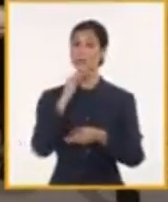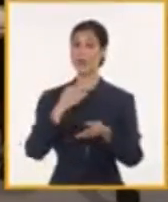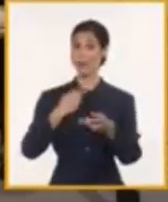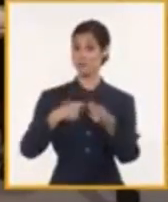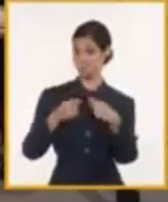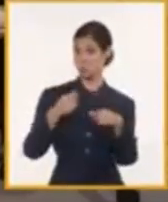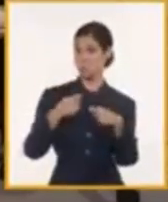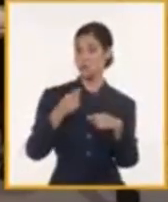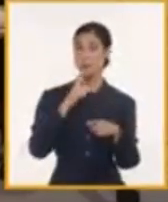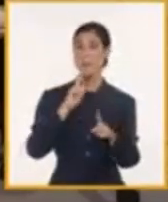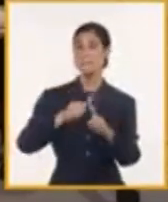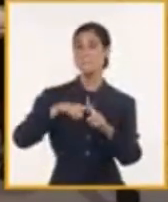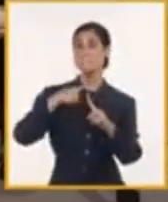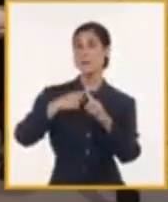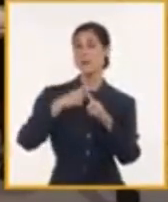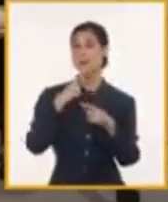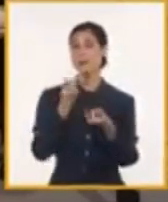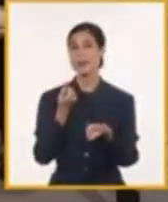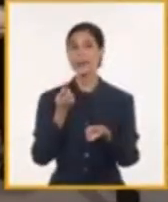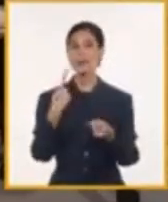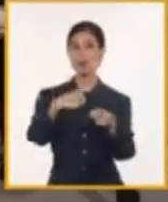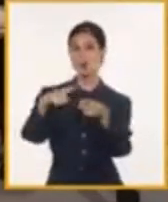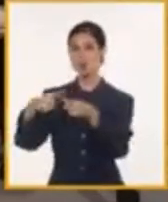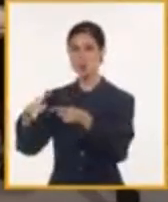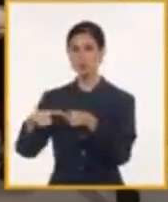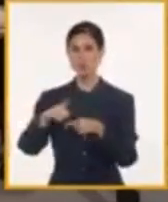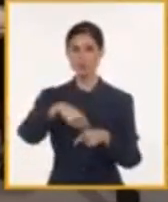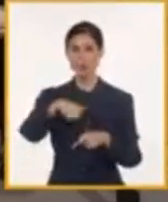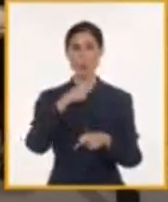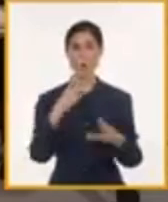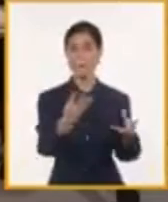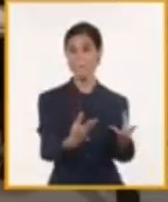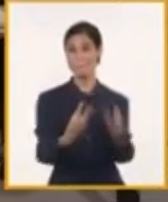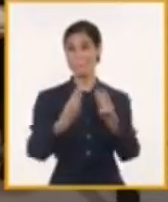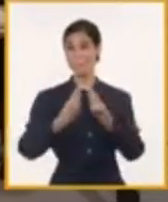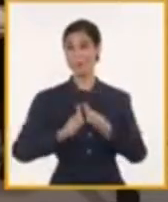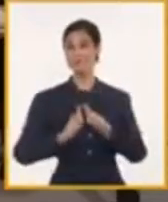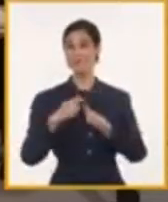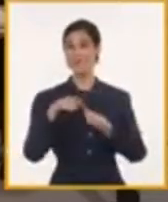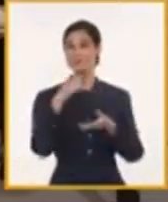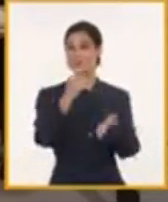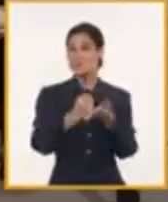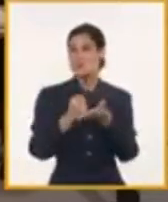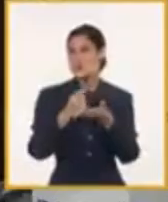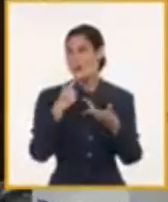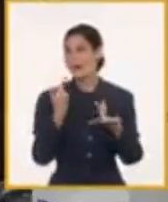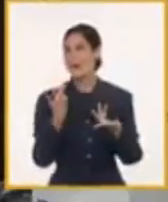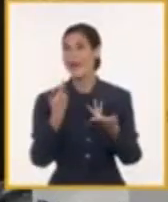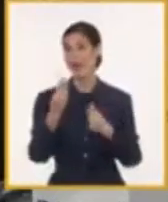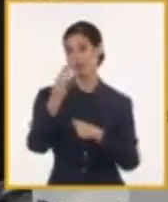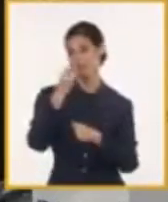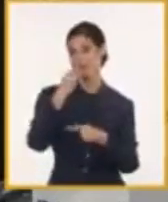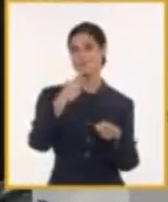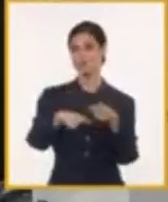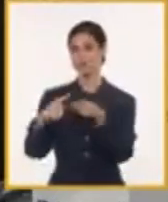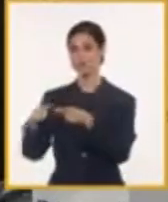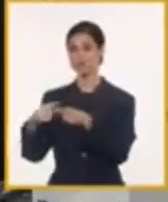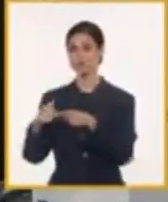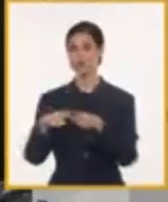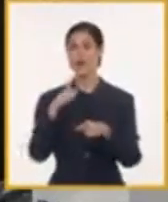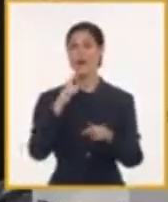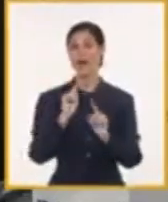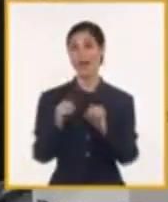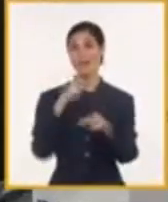nivel importante de otras materias primas para la producción de alimentos, que es nuestro objetivo. Nosotros quisiéramos que el 100% de